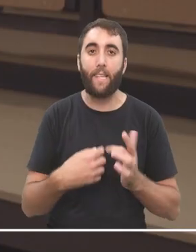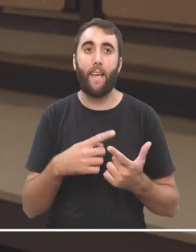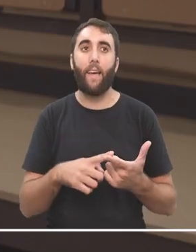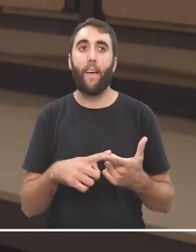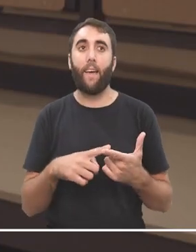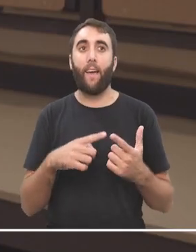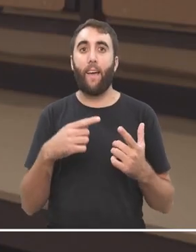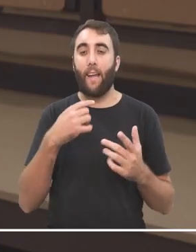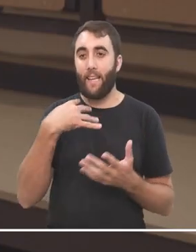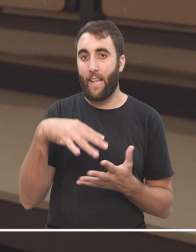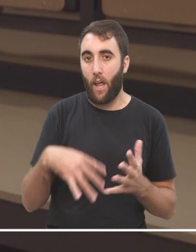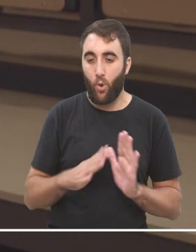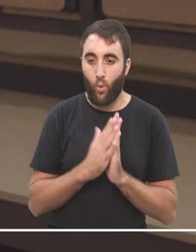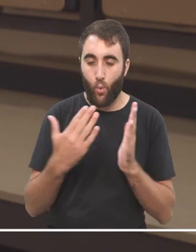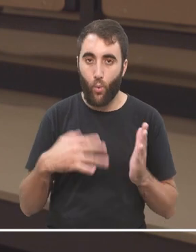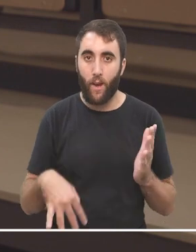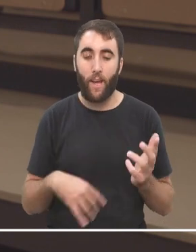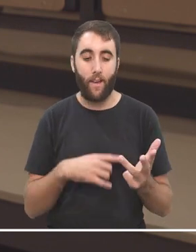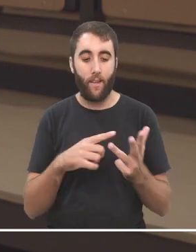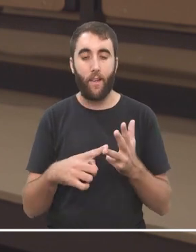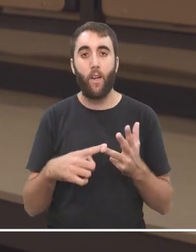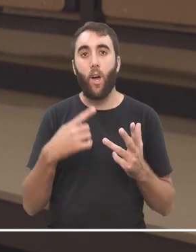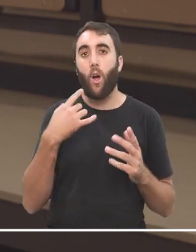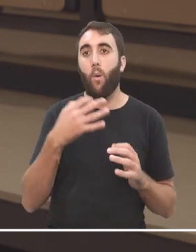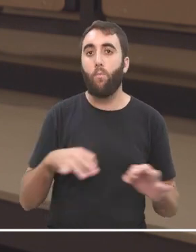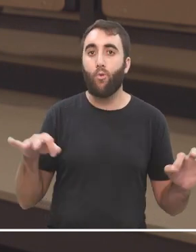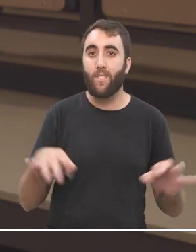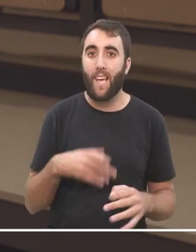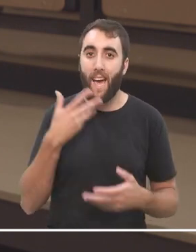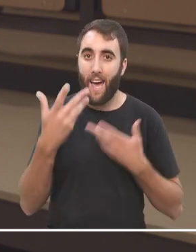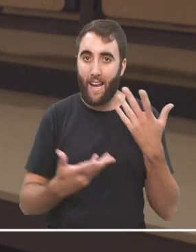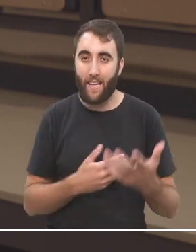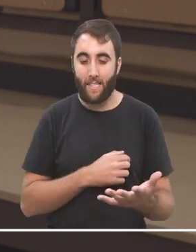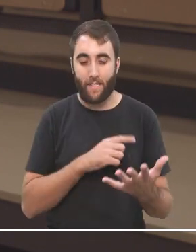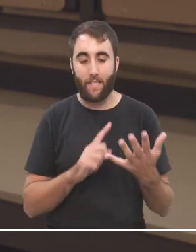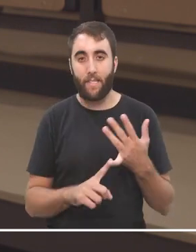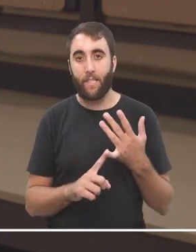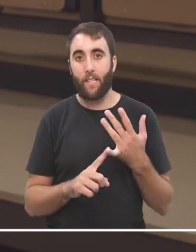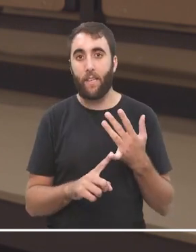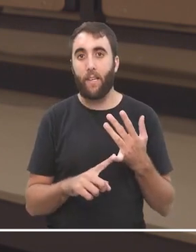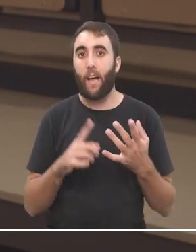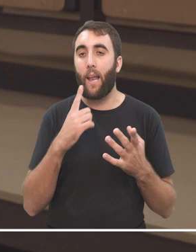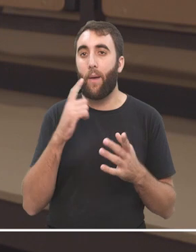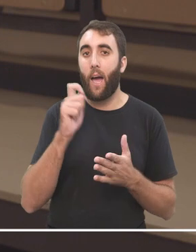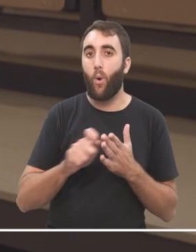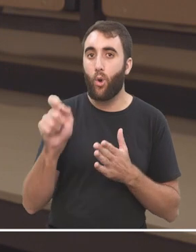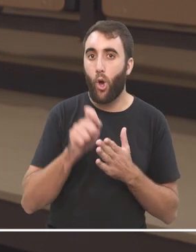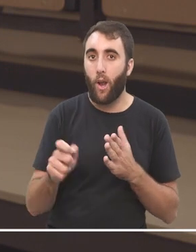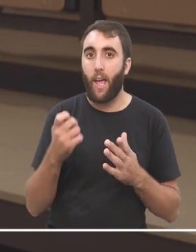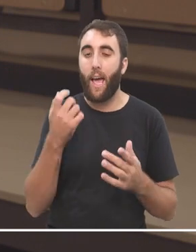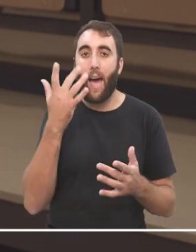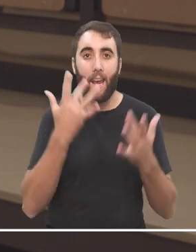las grandes obras de la literatura, las grandes obras musicales y sobre todo a los autores,